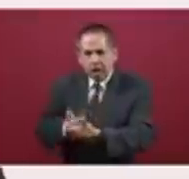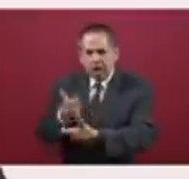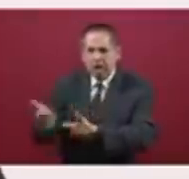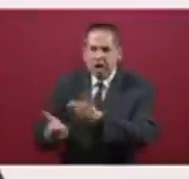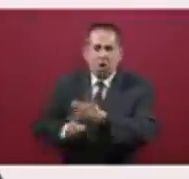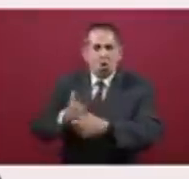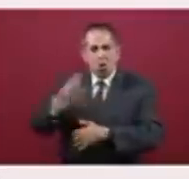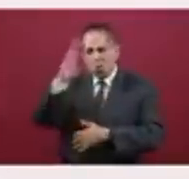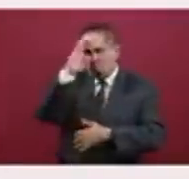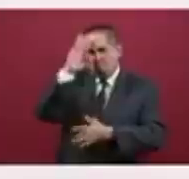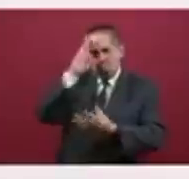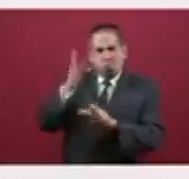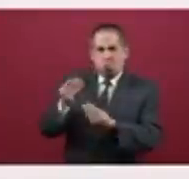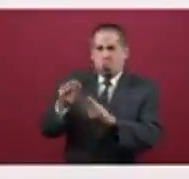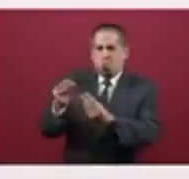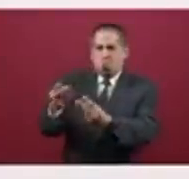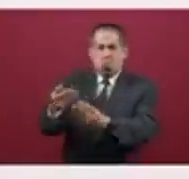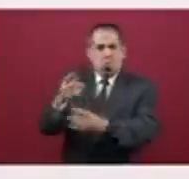aeropuerto